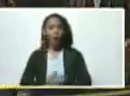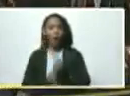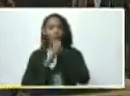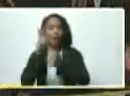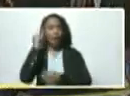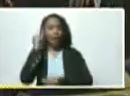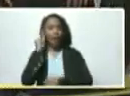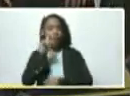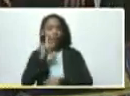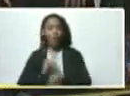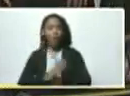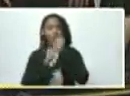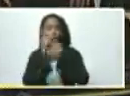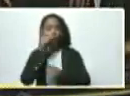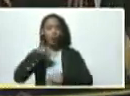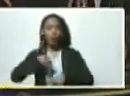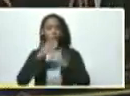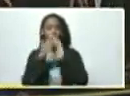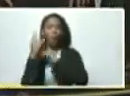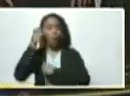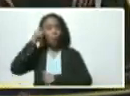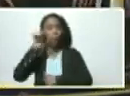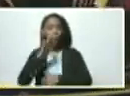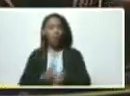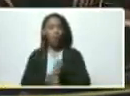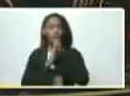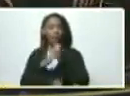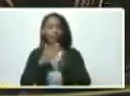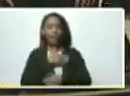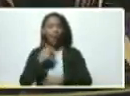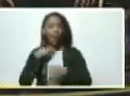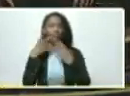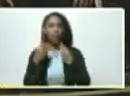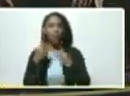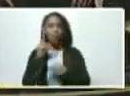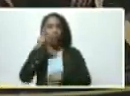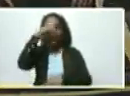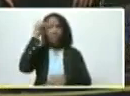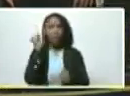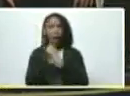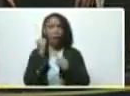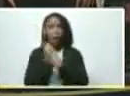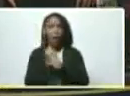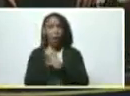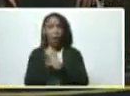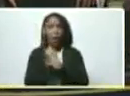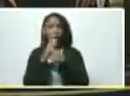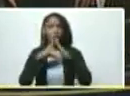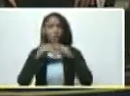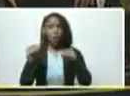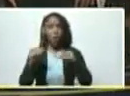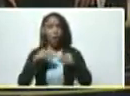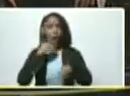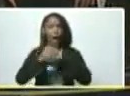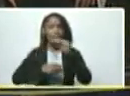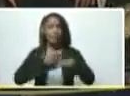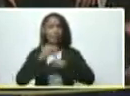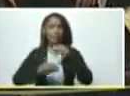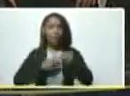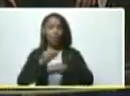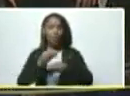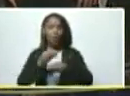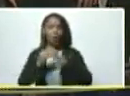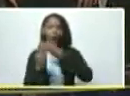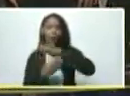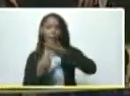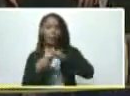una lideresa y un líder de esta comunidad que el pueblo del Lídice quiere mucho por su trabajo, por todo lo que están haciendo en la